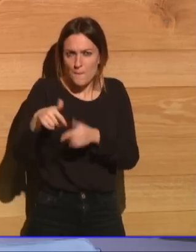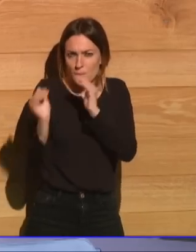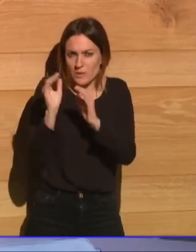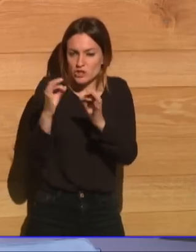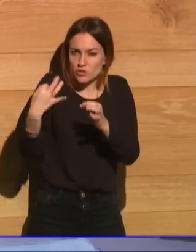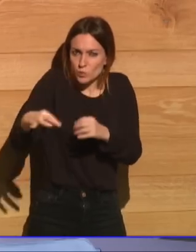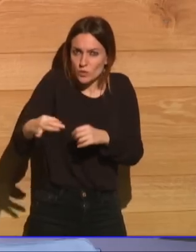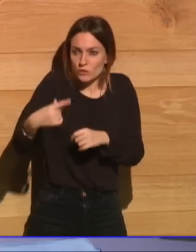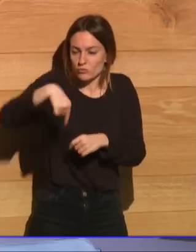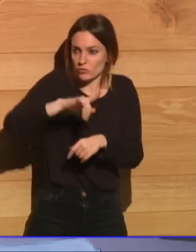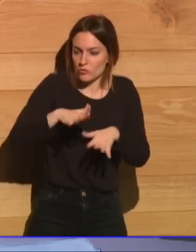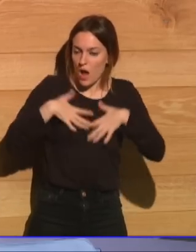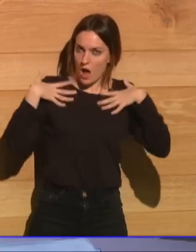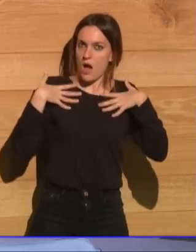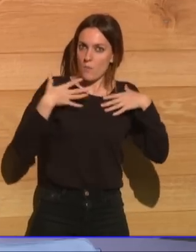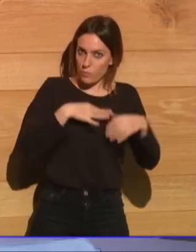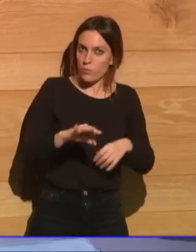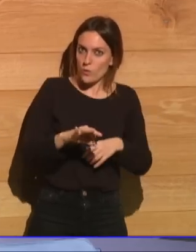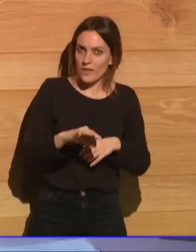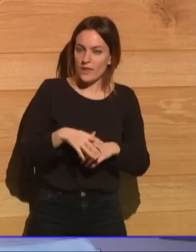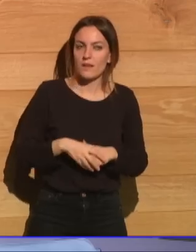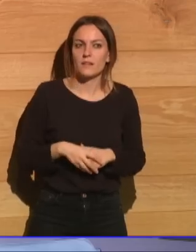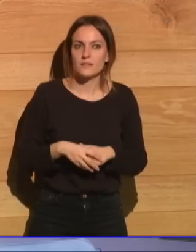que muchas veces son inesperados, como ese momento en el que